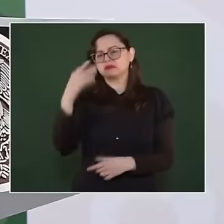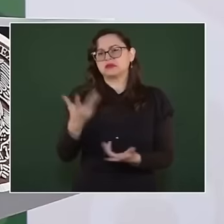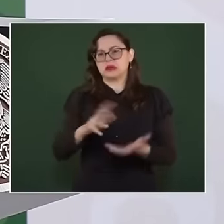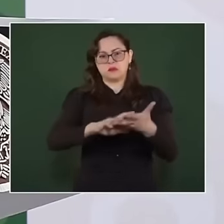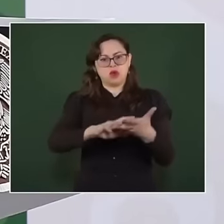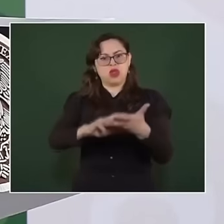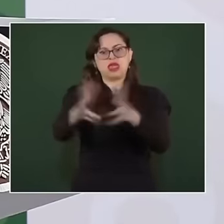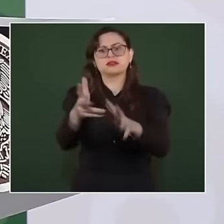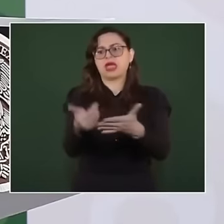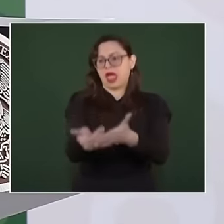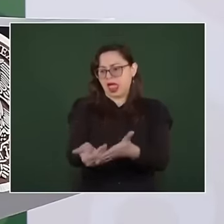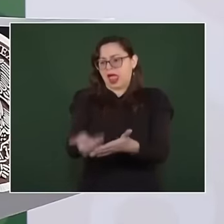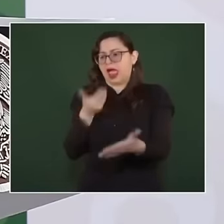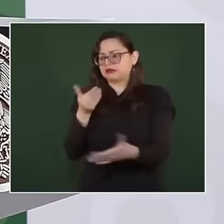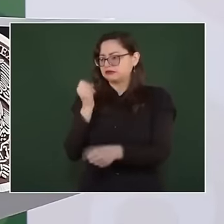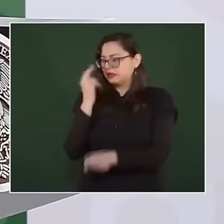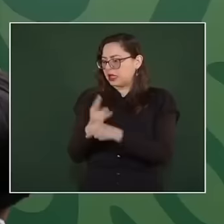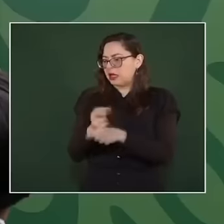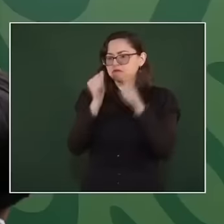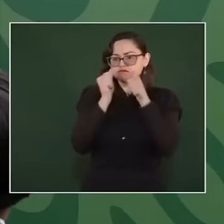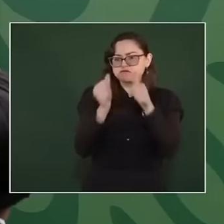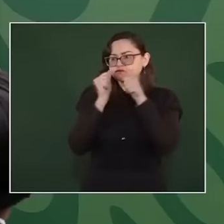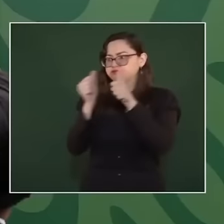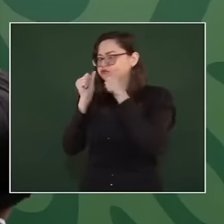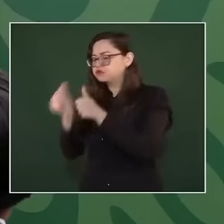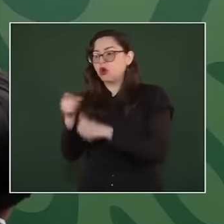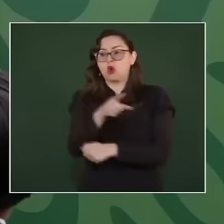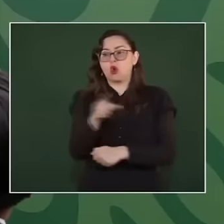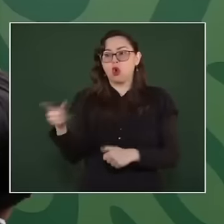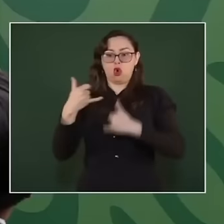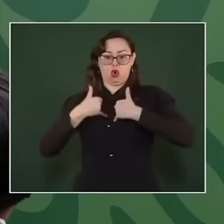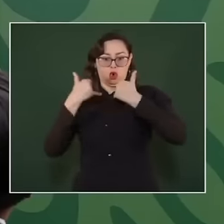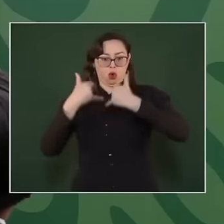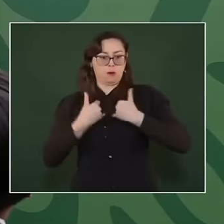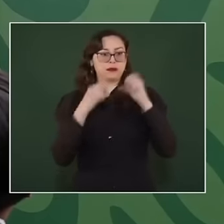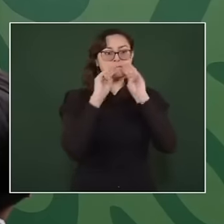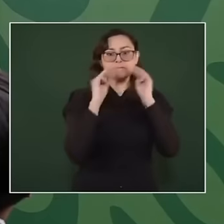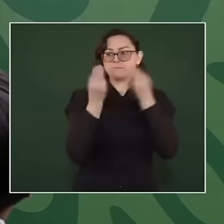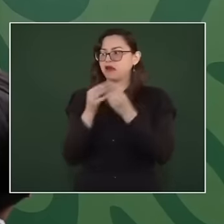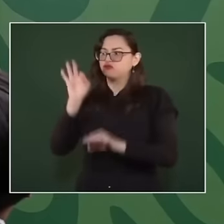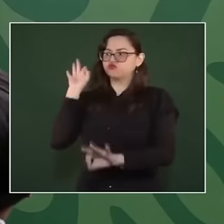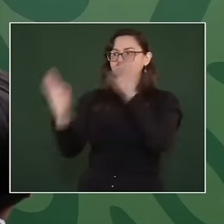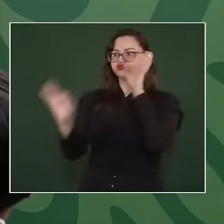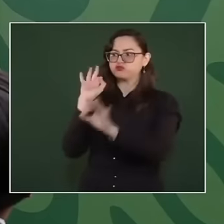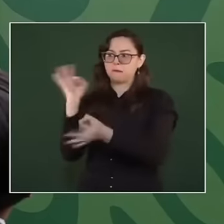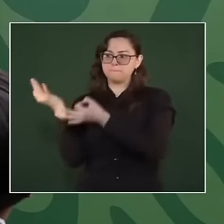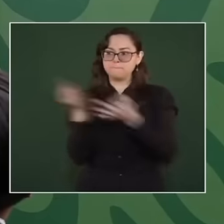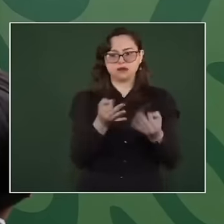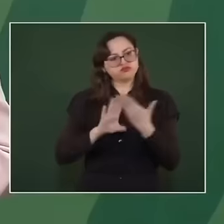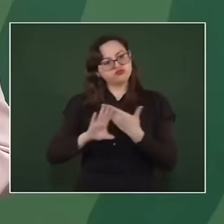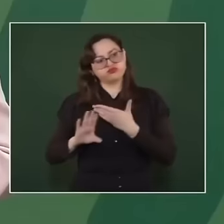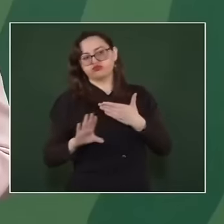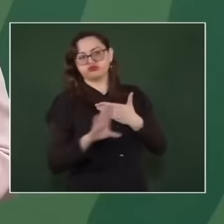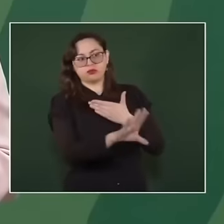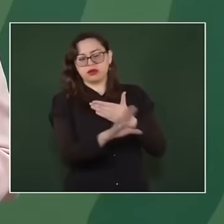violencia para evitar que nuestros jóvenes sean ctados por la delincuencia al mismo tiempo que actuamos con